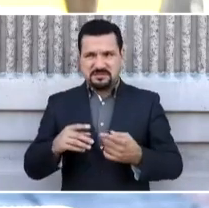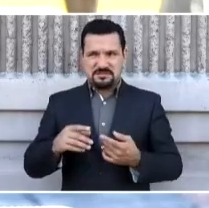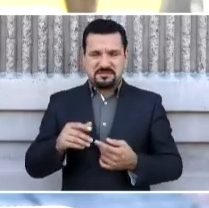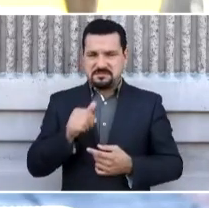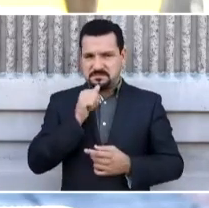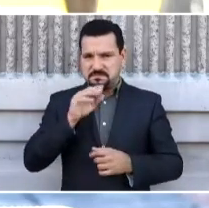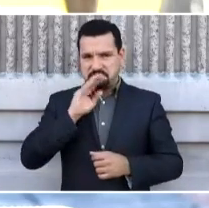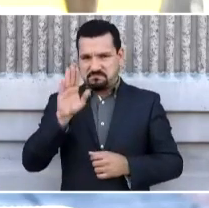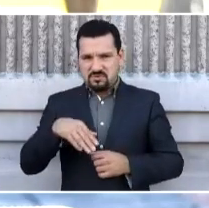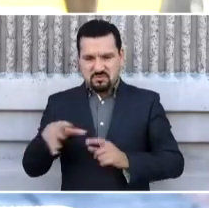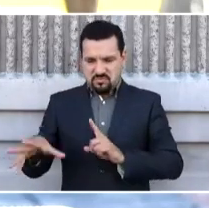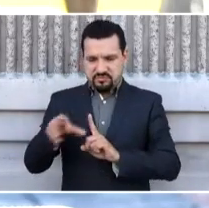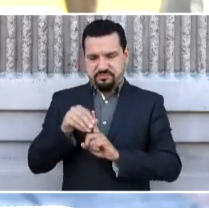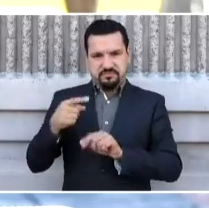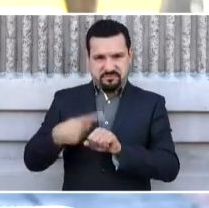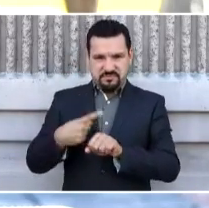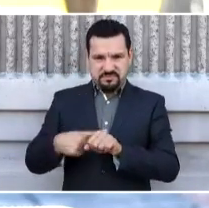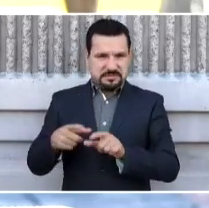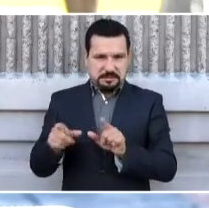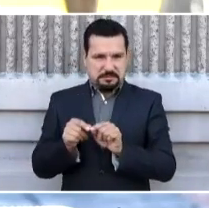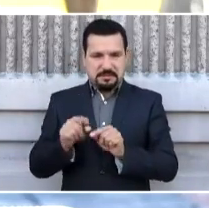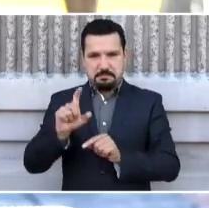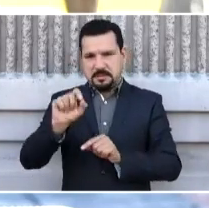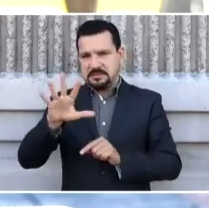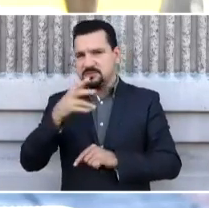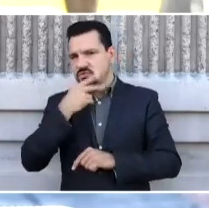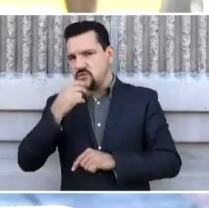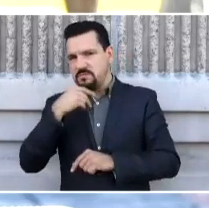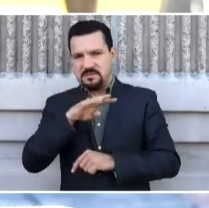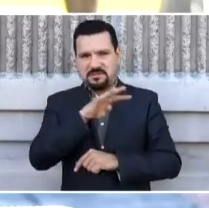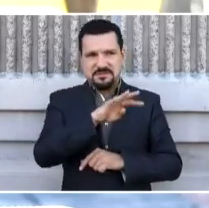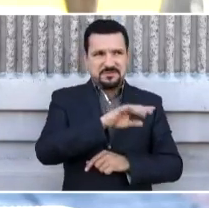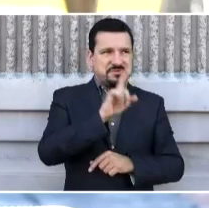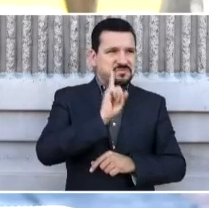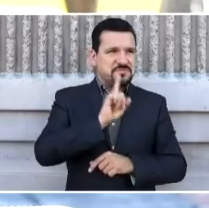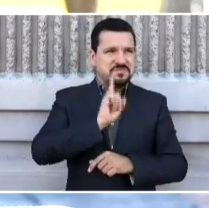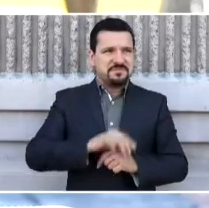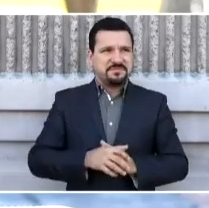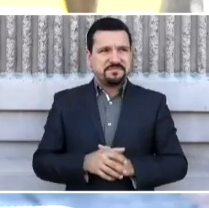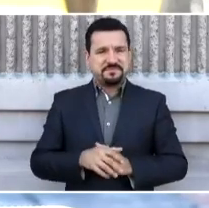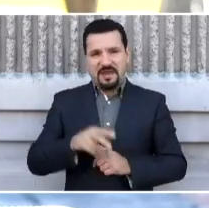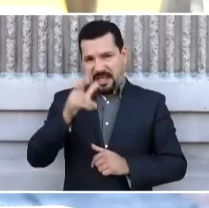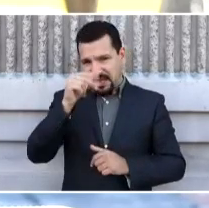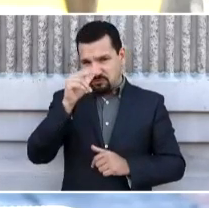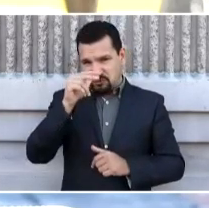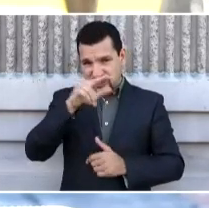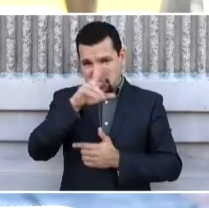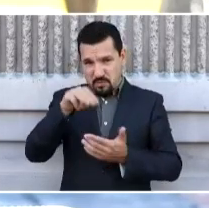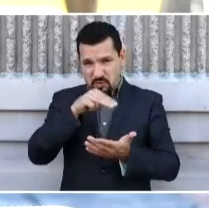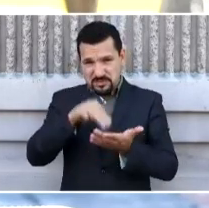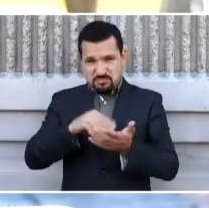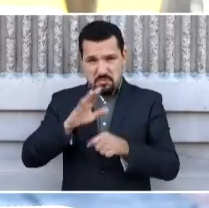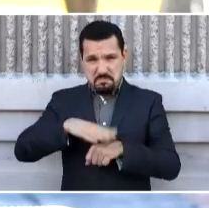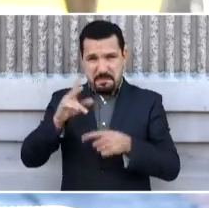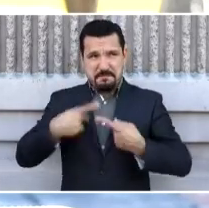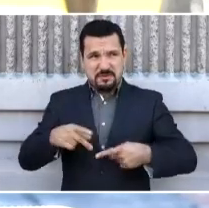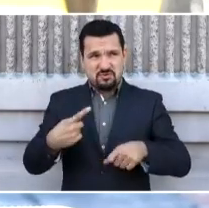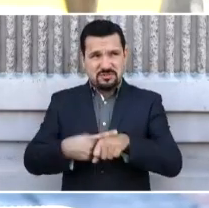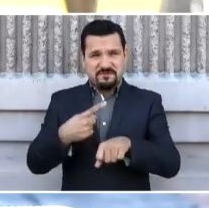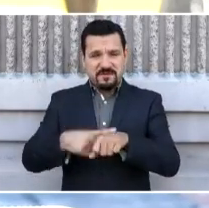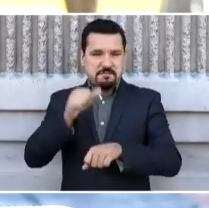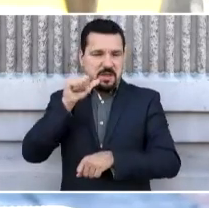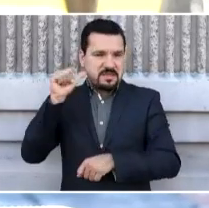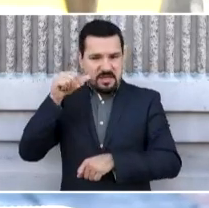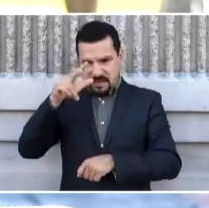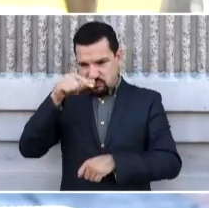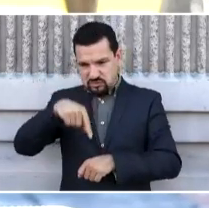el día de ayer, 25 fueron hombres y 18 mujeres. Hermosillo fue el municipio con más casos el día de ayer, tuvo